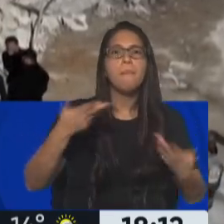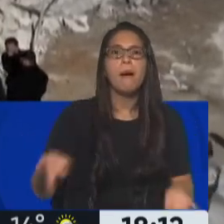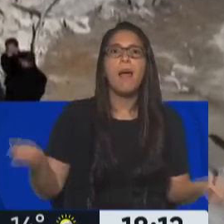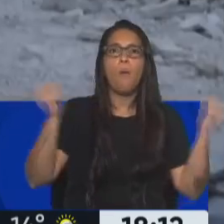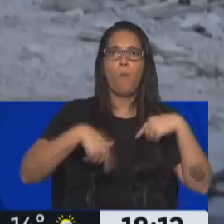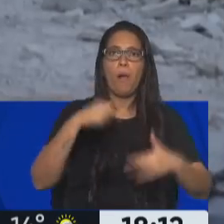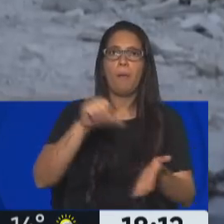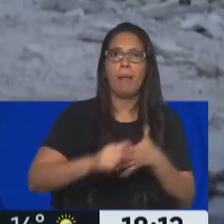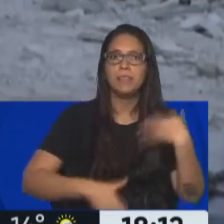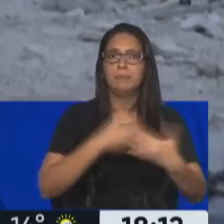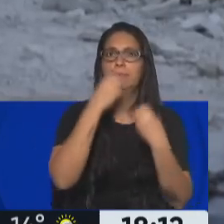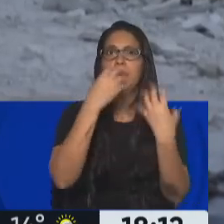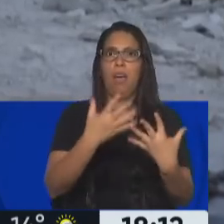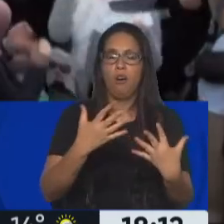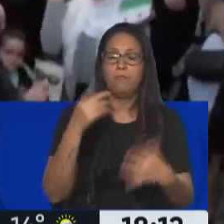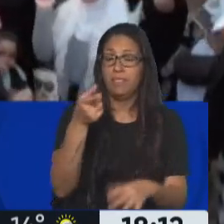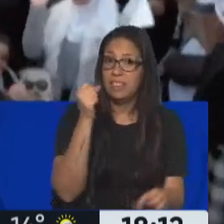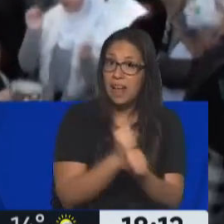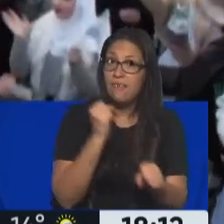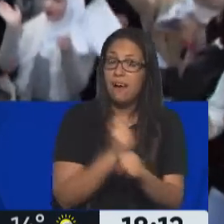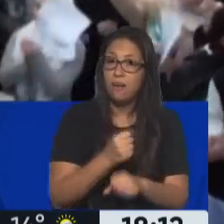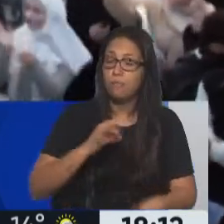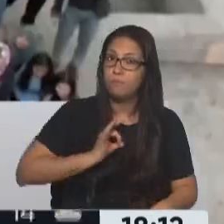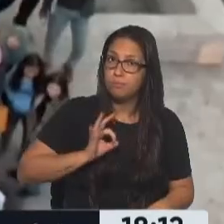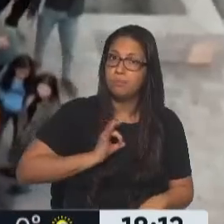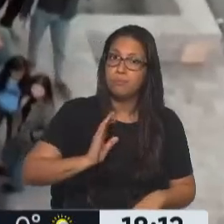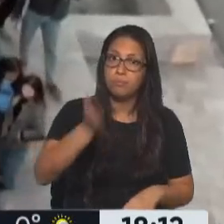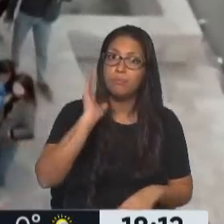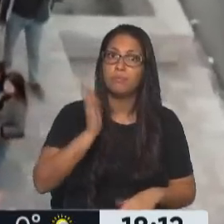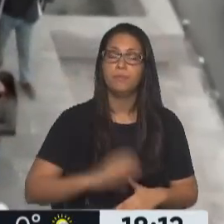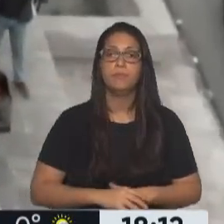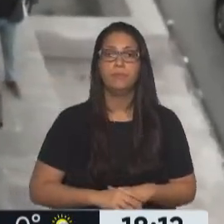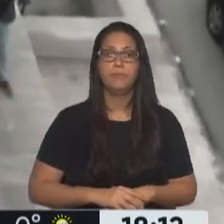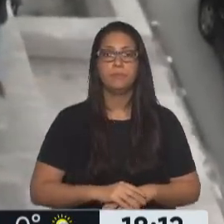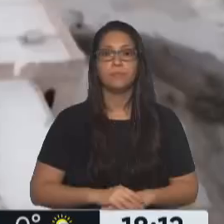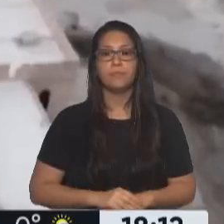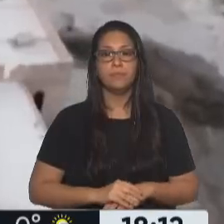del país. Una tarea que tomará años.